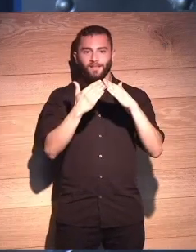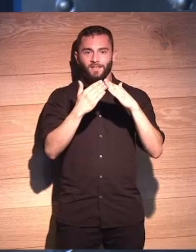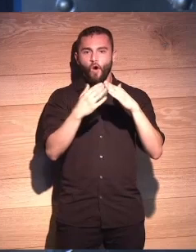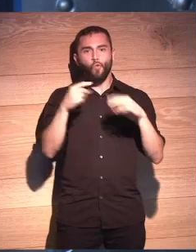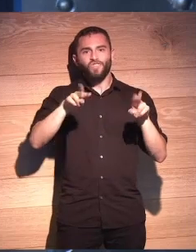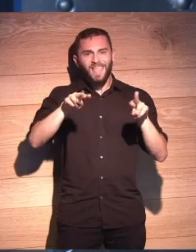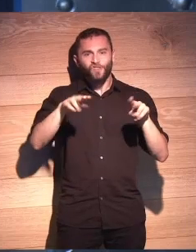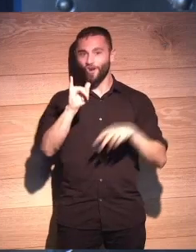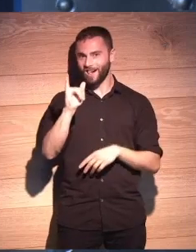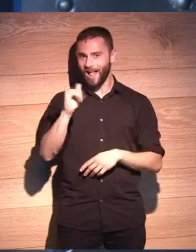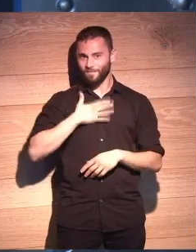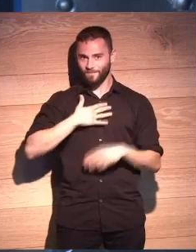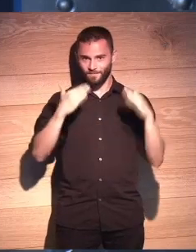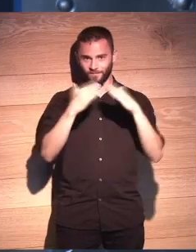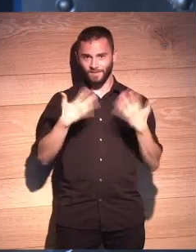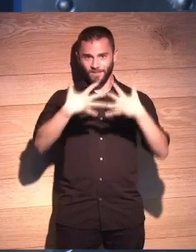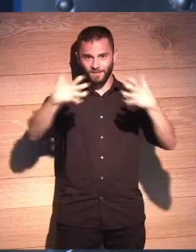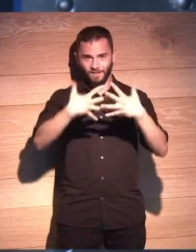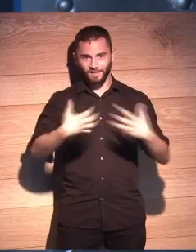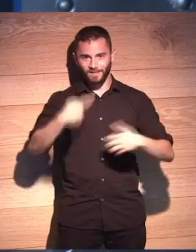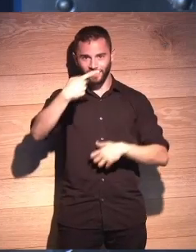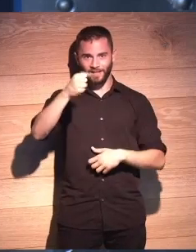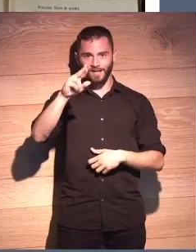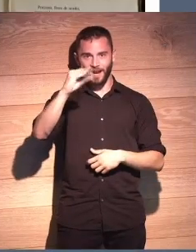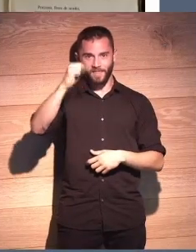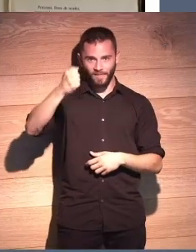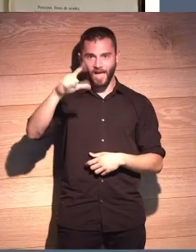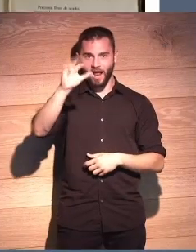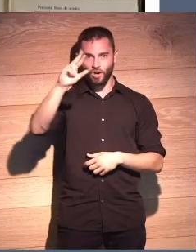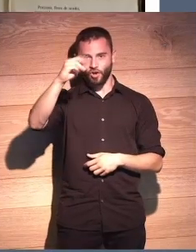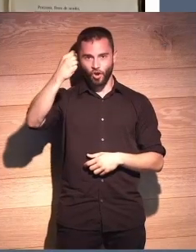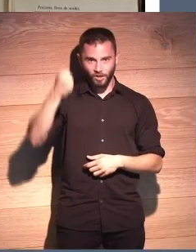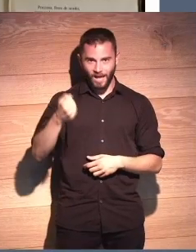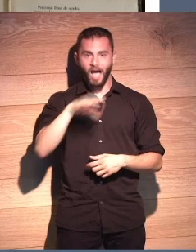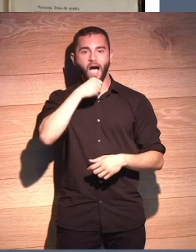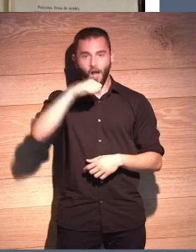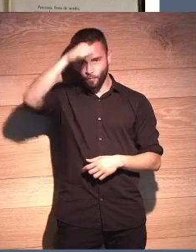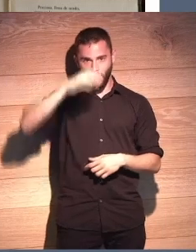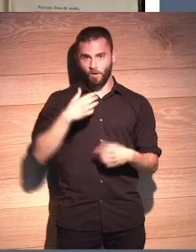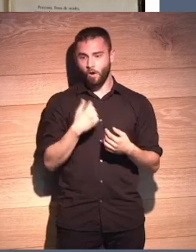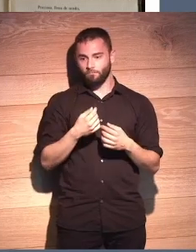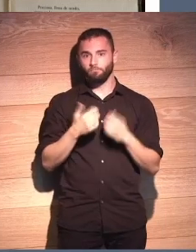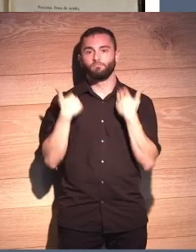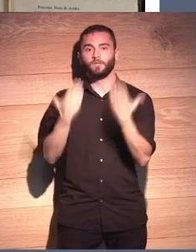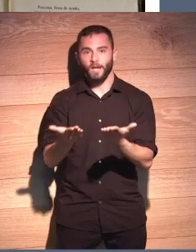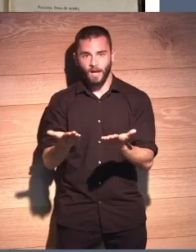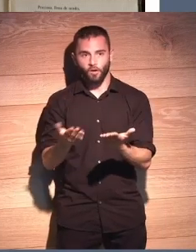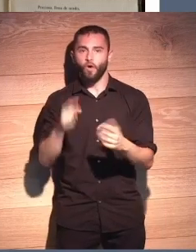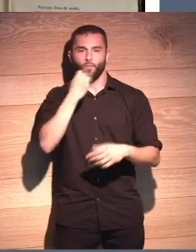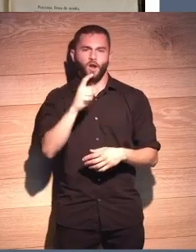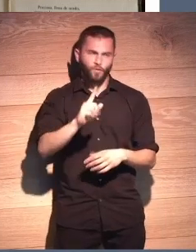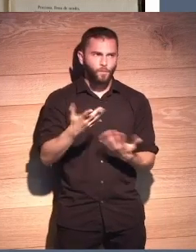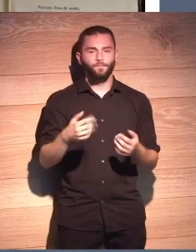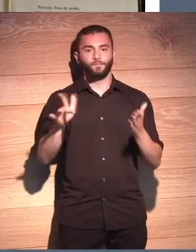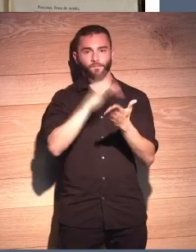pequeño tesoro, ¿no? Que son unos versos de García Lorca que le dedicó a mi abuelo. Vamos, que le dedicó, no. Cuando salió la primera revista,